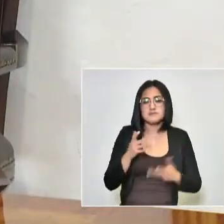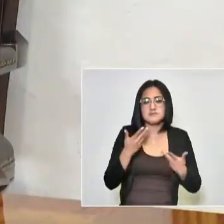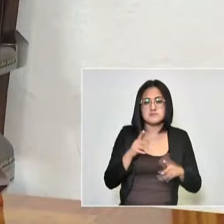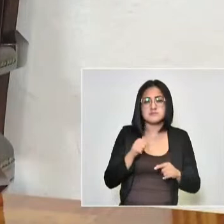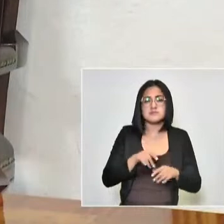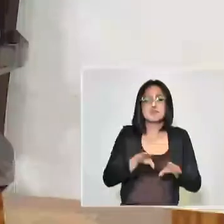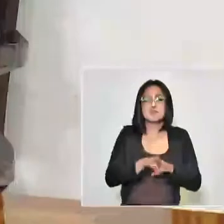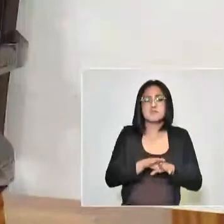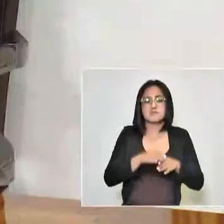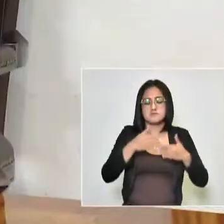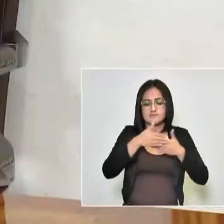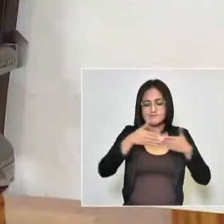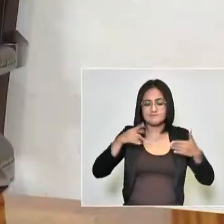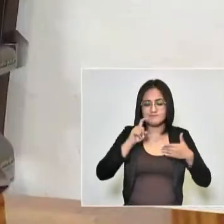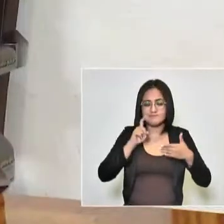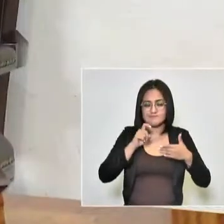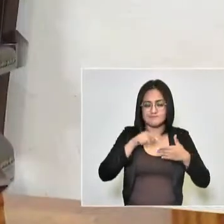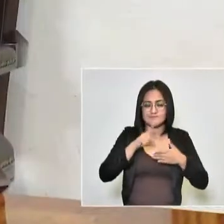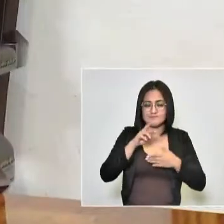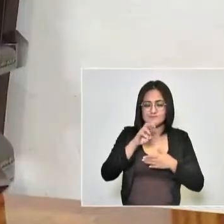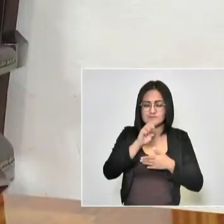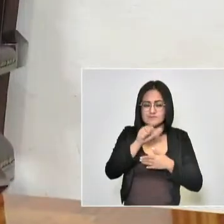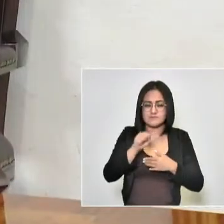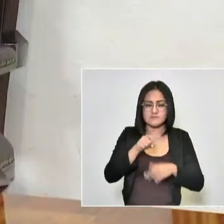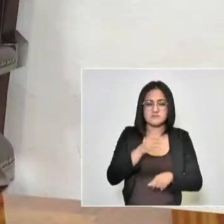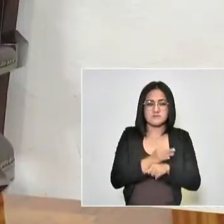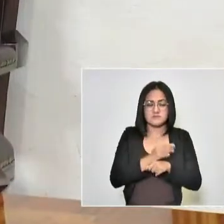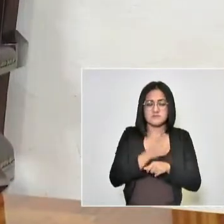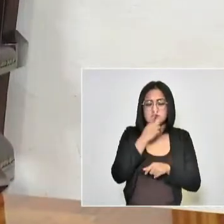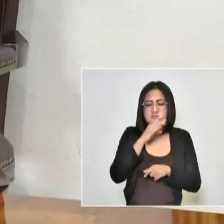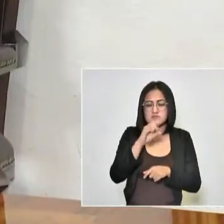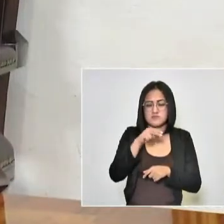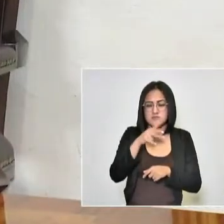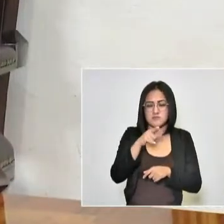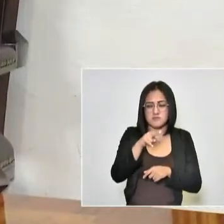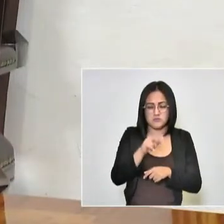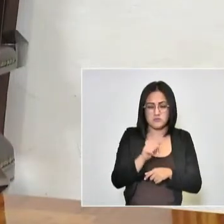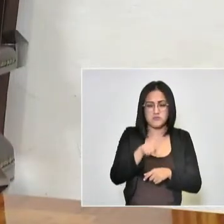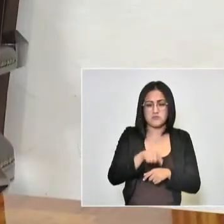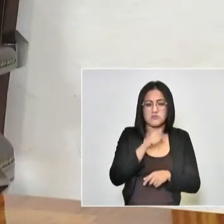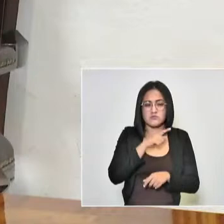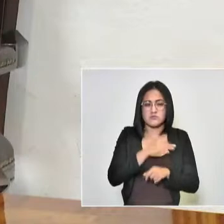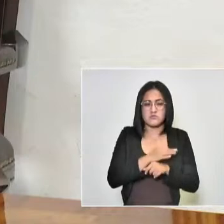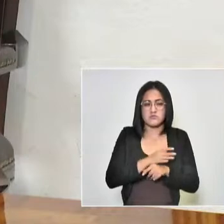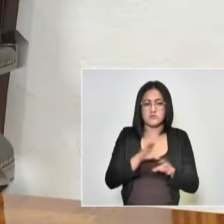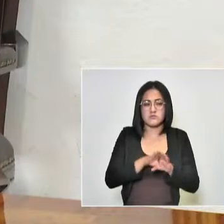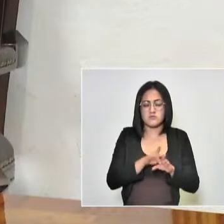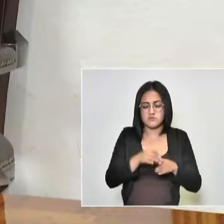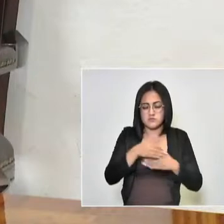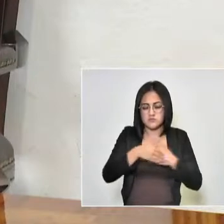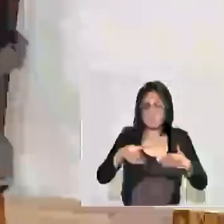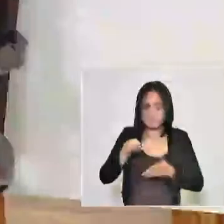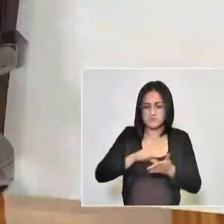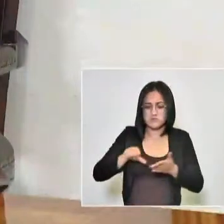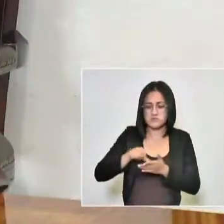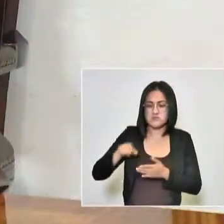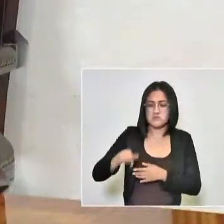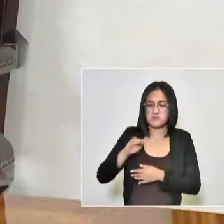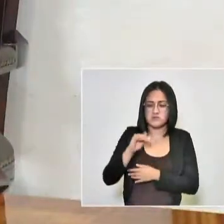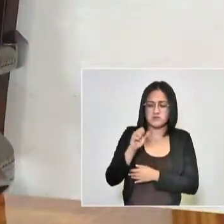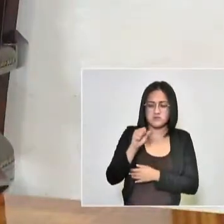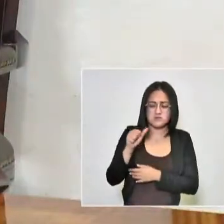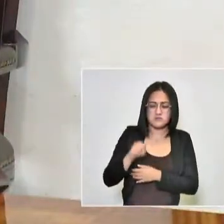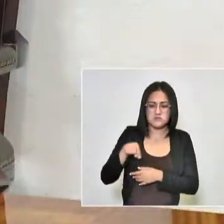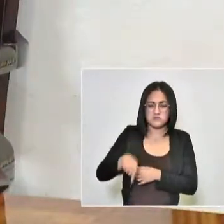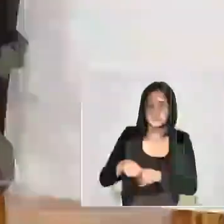de acuerdo al reporte de Conagua y de los organismos de cuenca, tanto del Balsas como del Golfo Centro, que son los